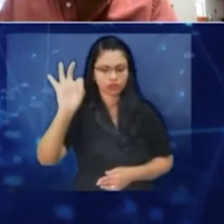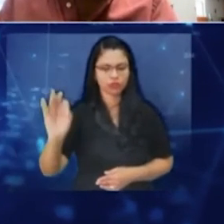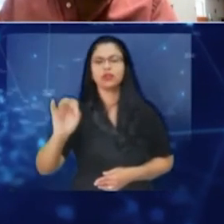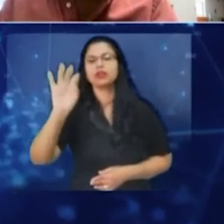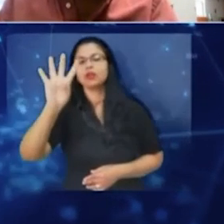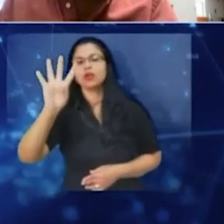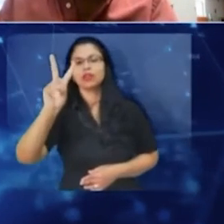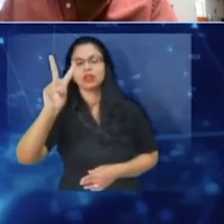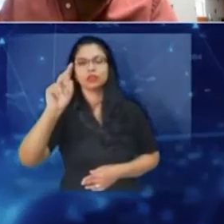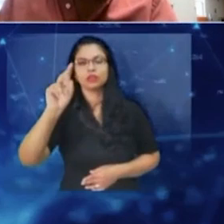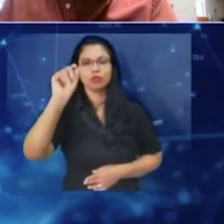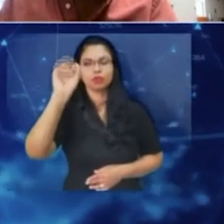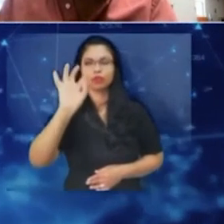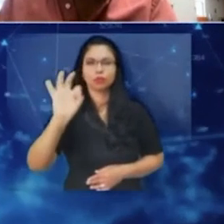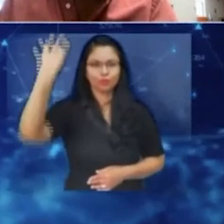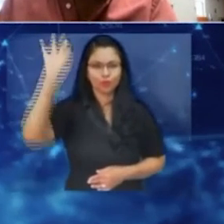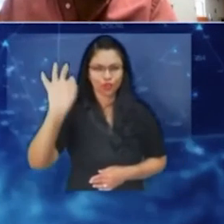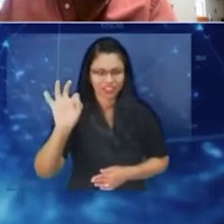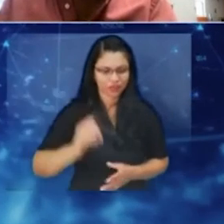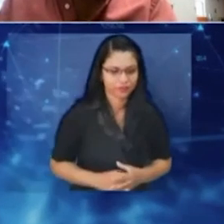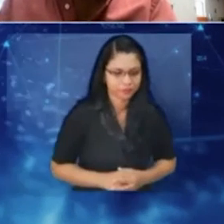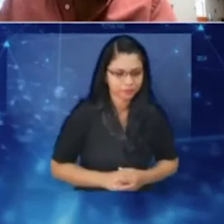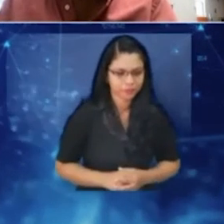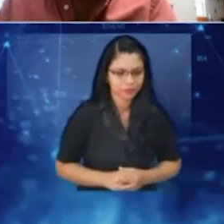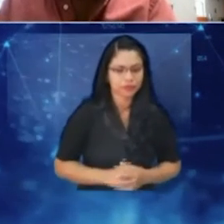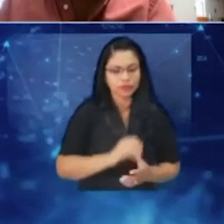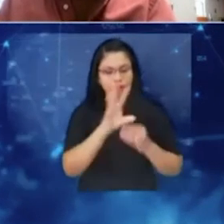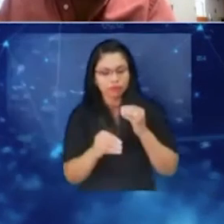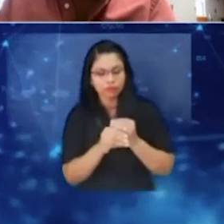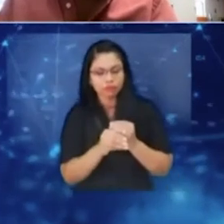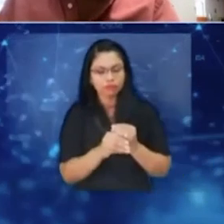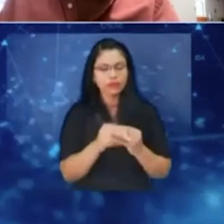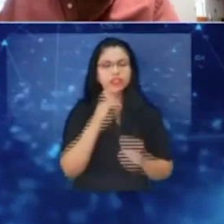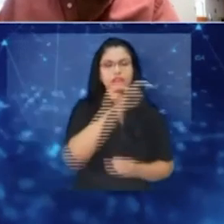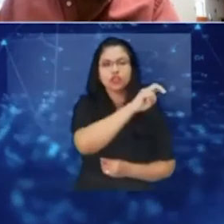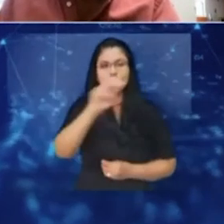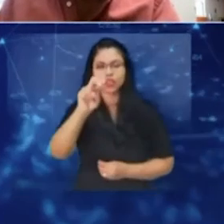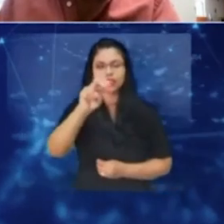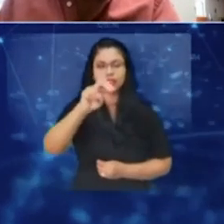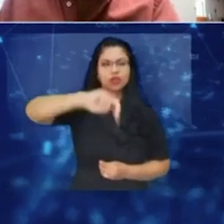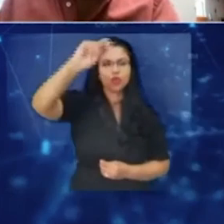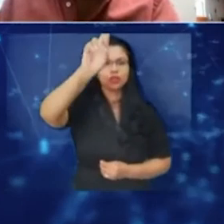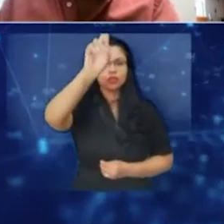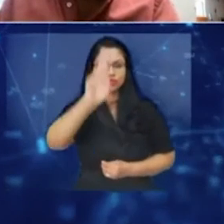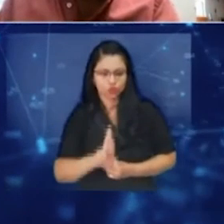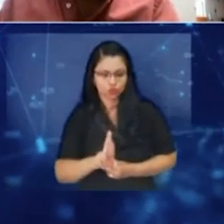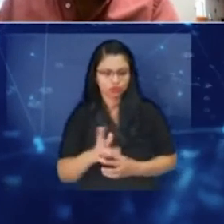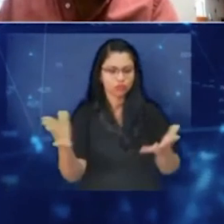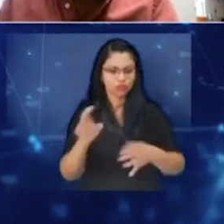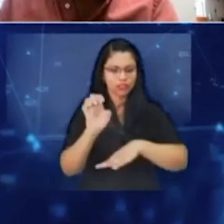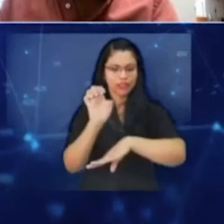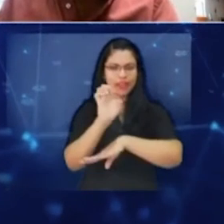del Ecuador hacia el norte y hacia el sur, con lo cual alcanzamos el 95% de la población mundial. Y las frecuencias, pues son frecuencias en